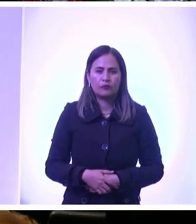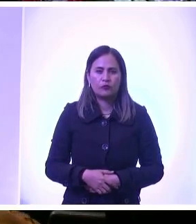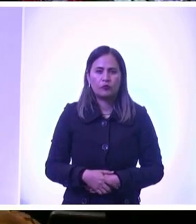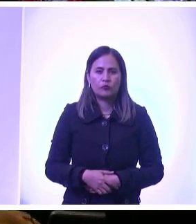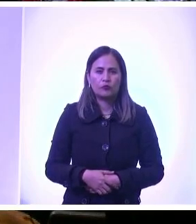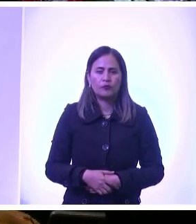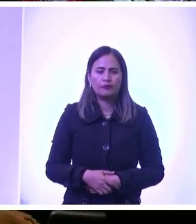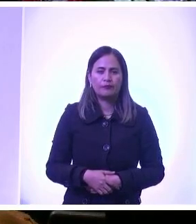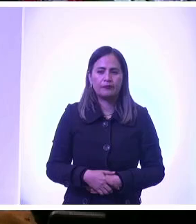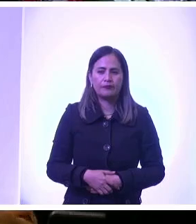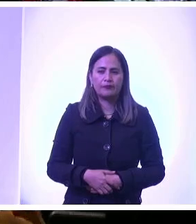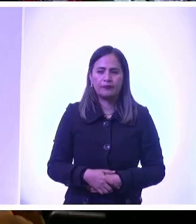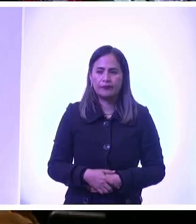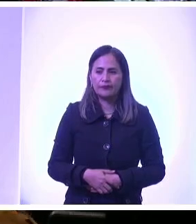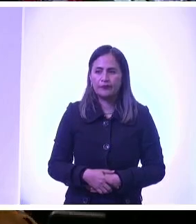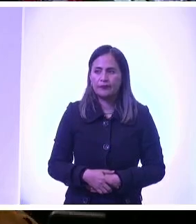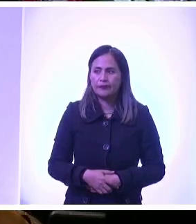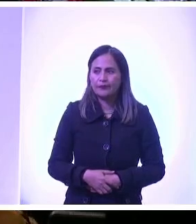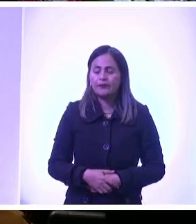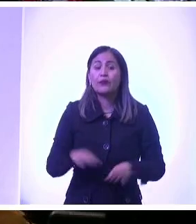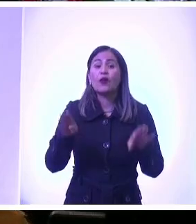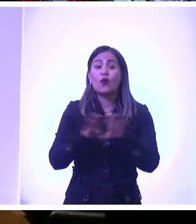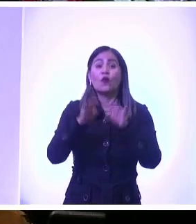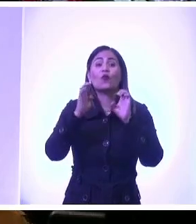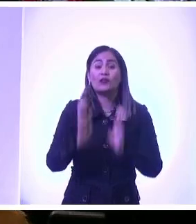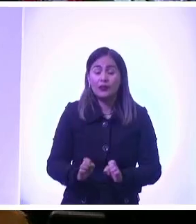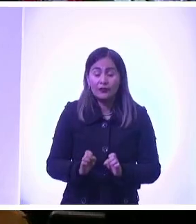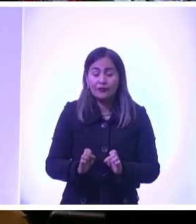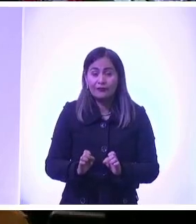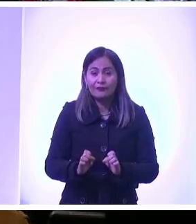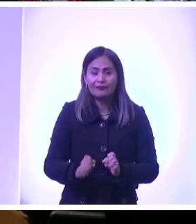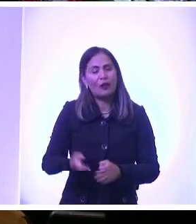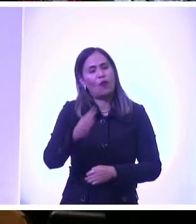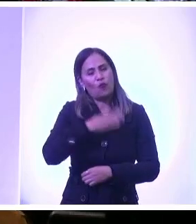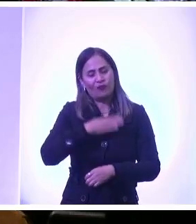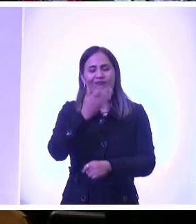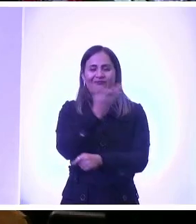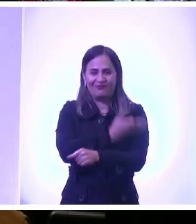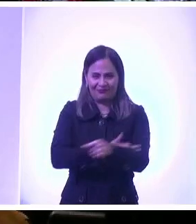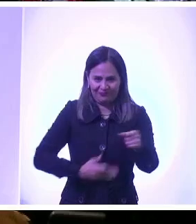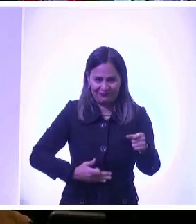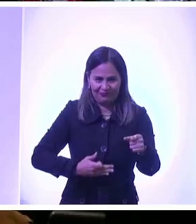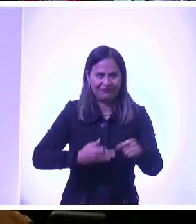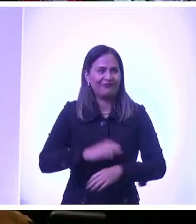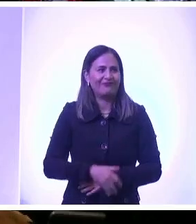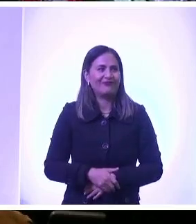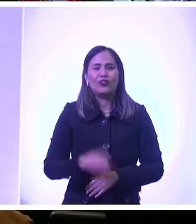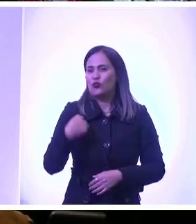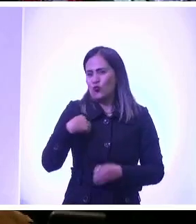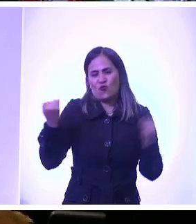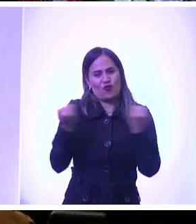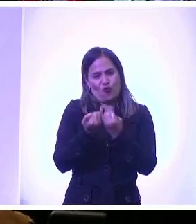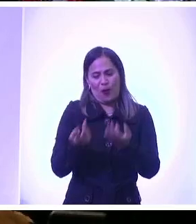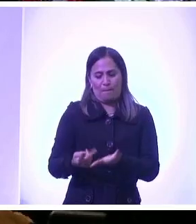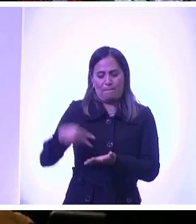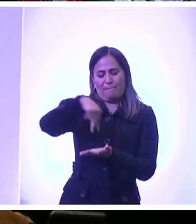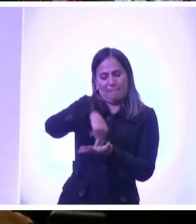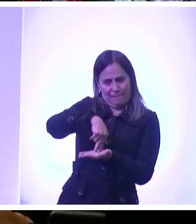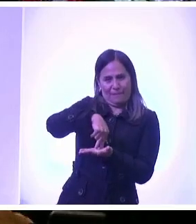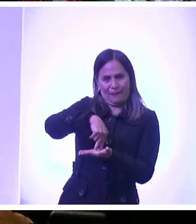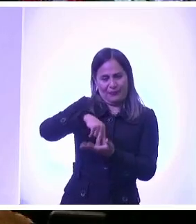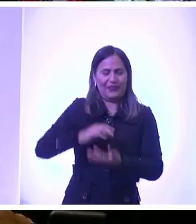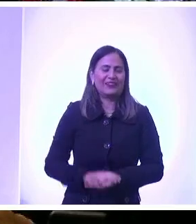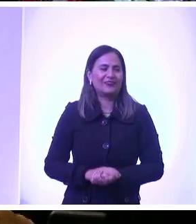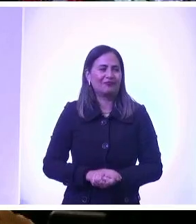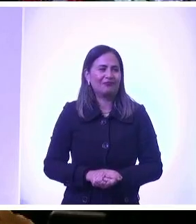Ah sí funciona Cómo están pues muy buenas tardes también voy a parar